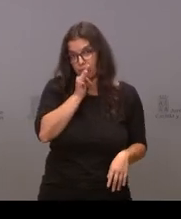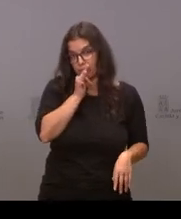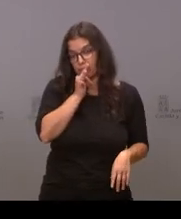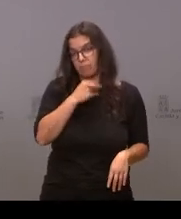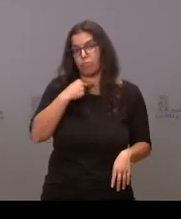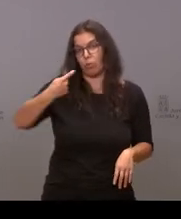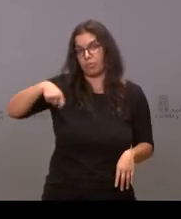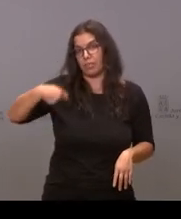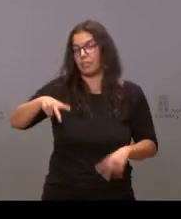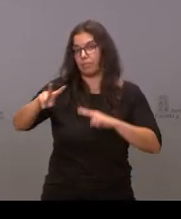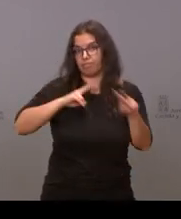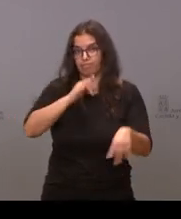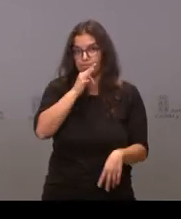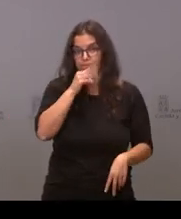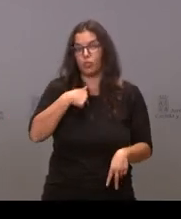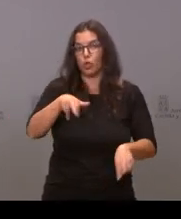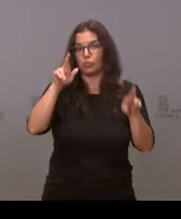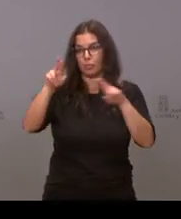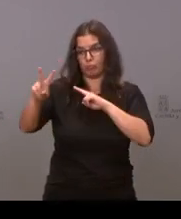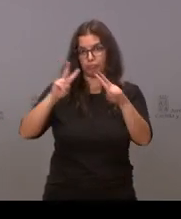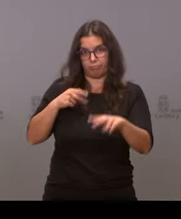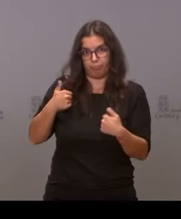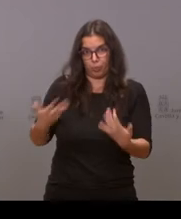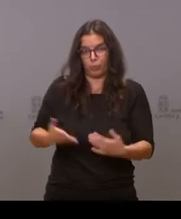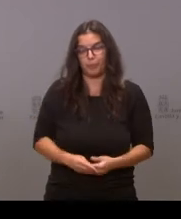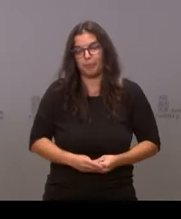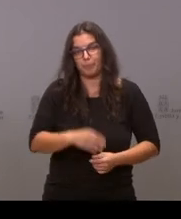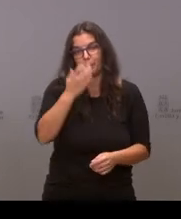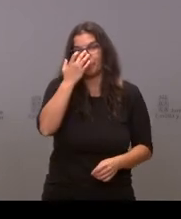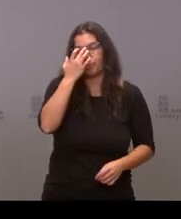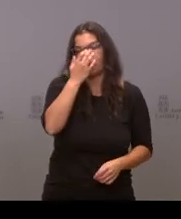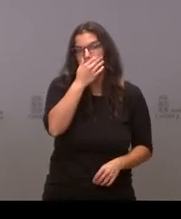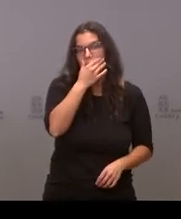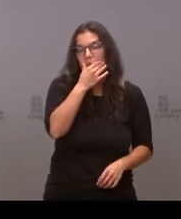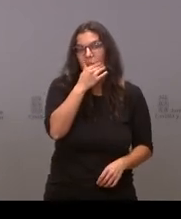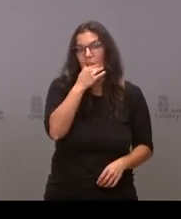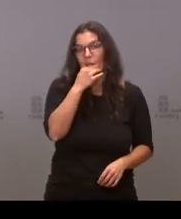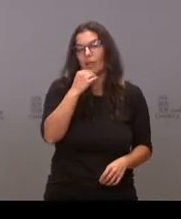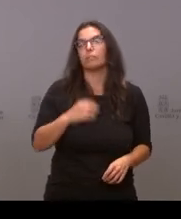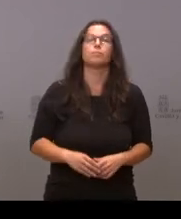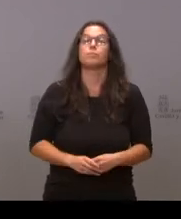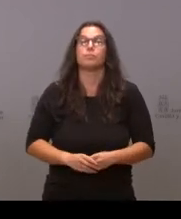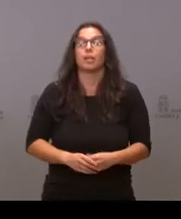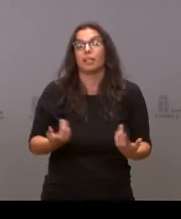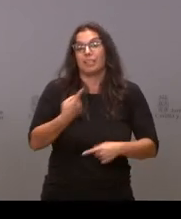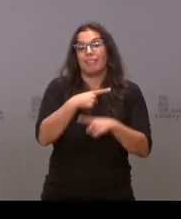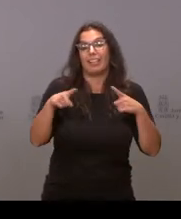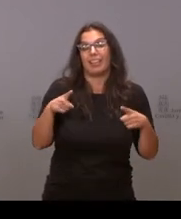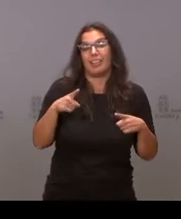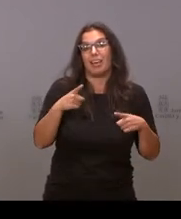presidente del gobierno espero que lo haga y a diferencia de otros gobiernos autonómicos